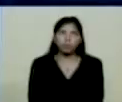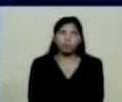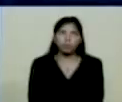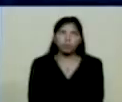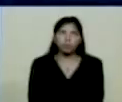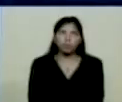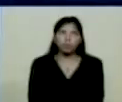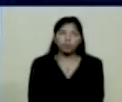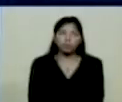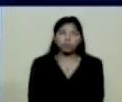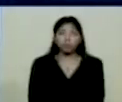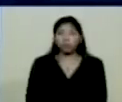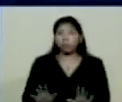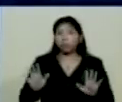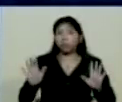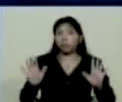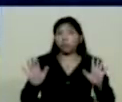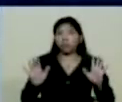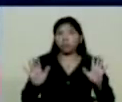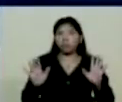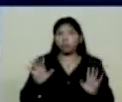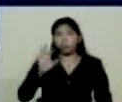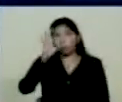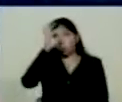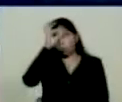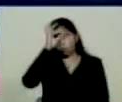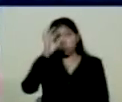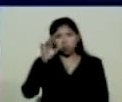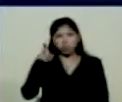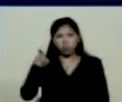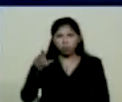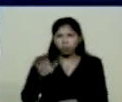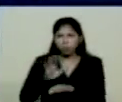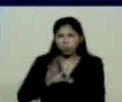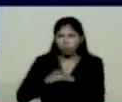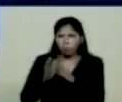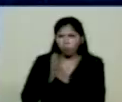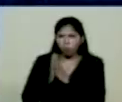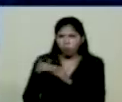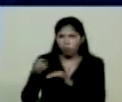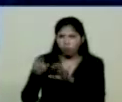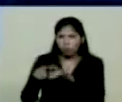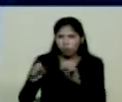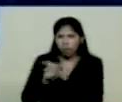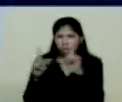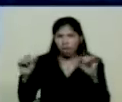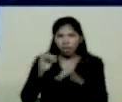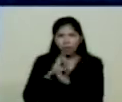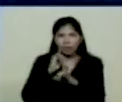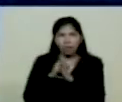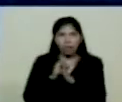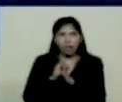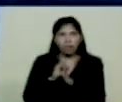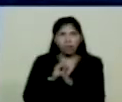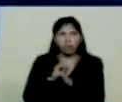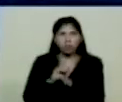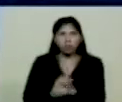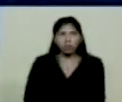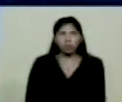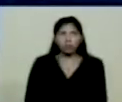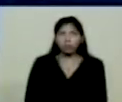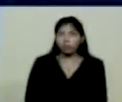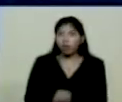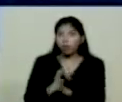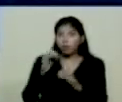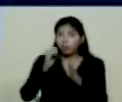No sé qué va a ser. Sería interesante ver. Yañe, métete a ver si en la página Pro Da Vinci todavía está el mapita. ¿Lo